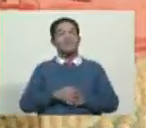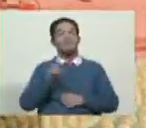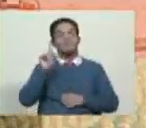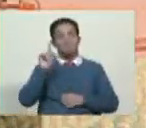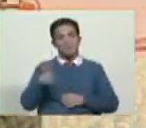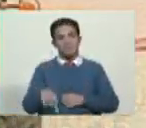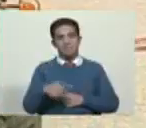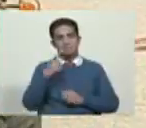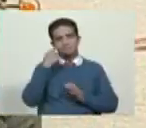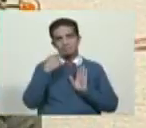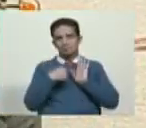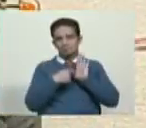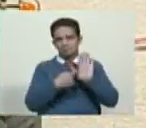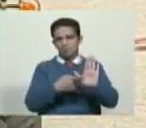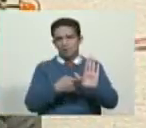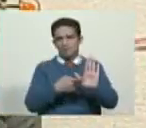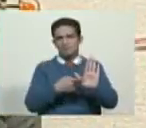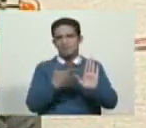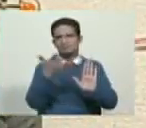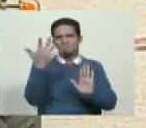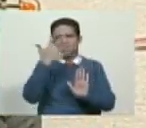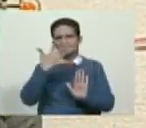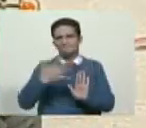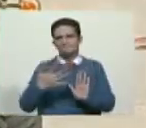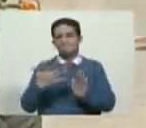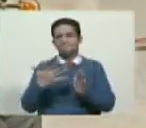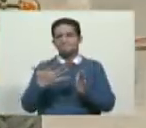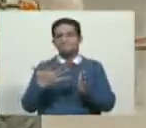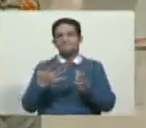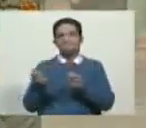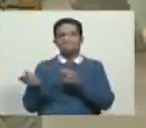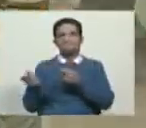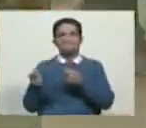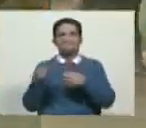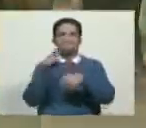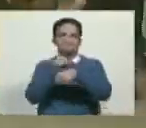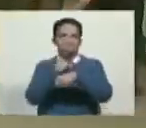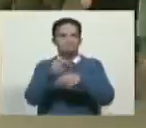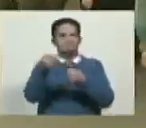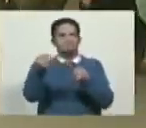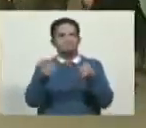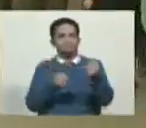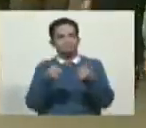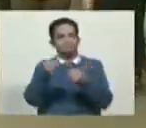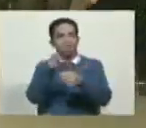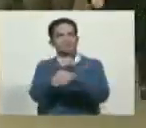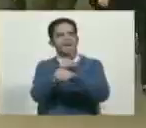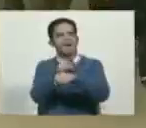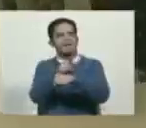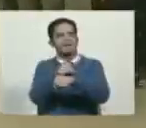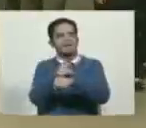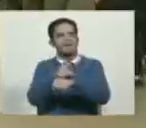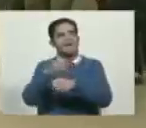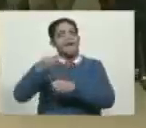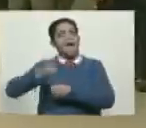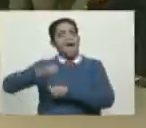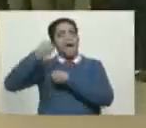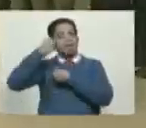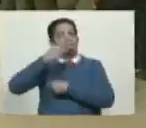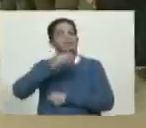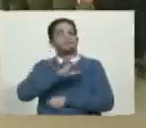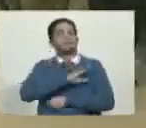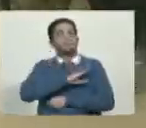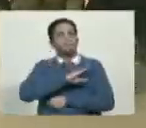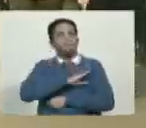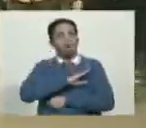las potencialidades en materia de equipamiento de tanques y de armas propias de